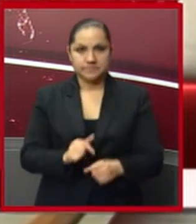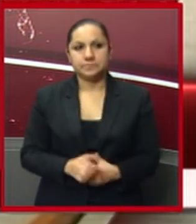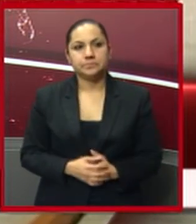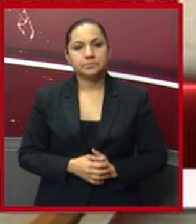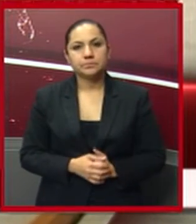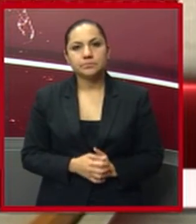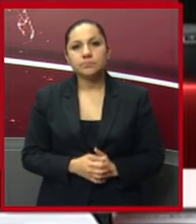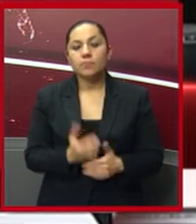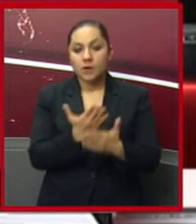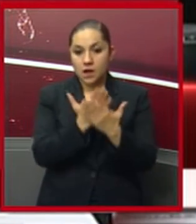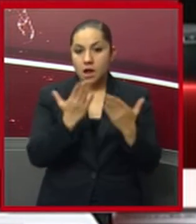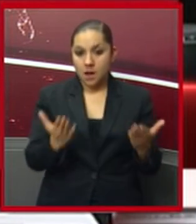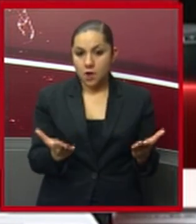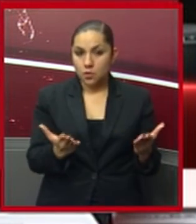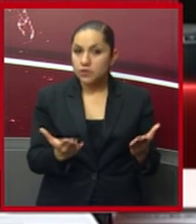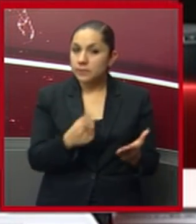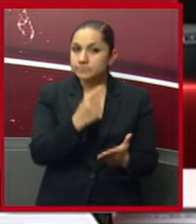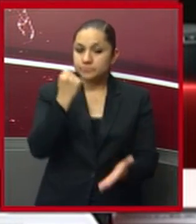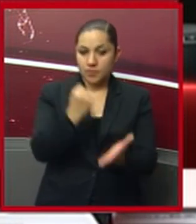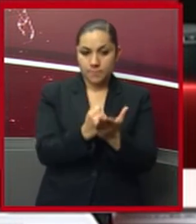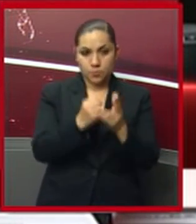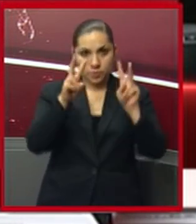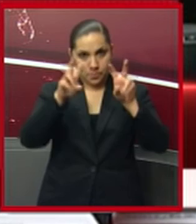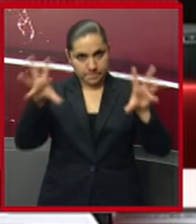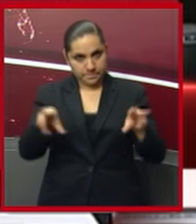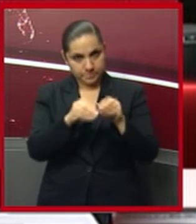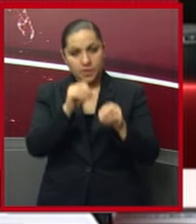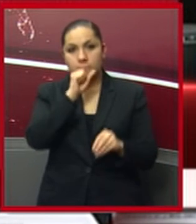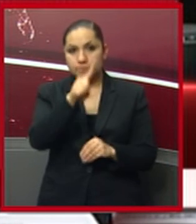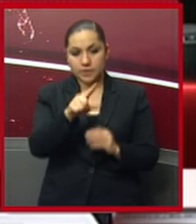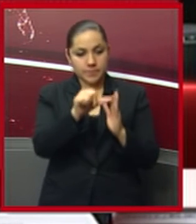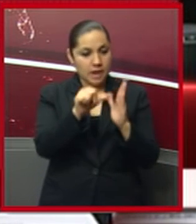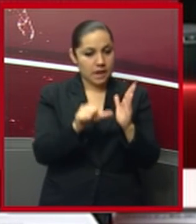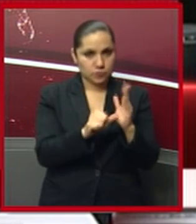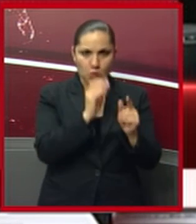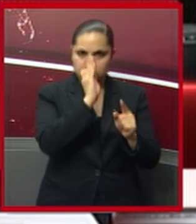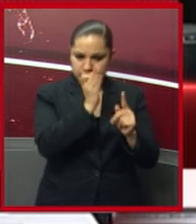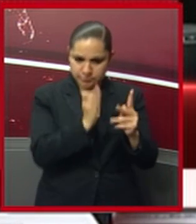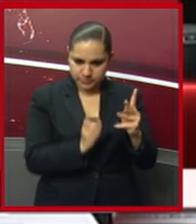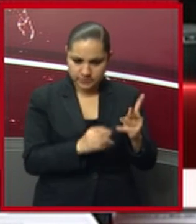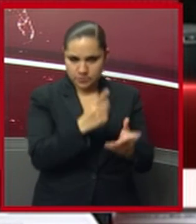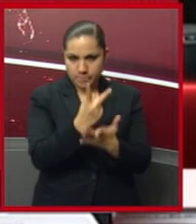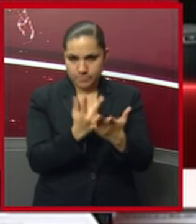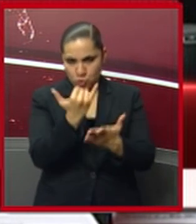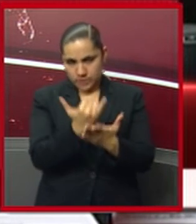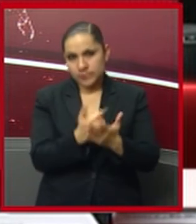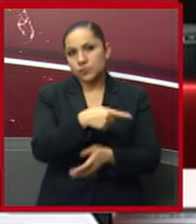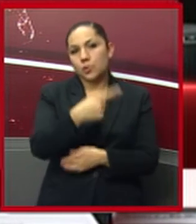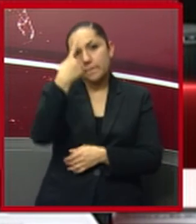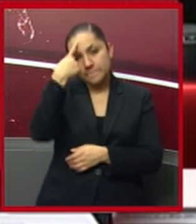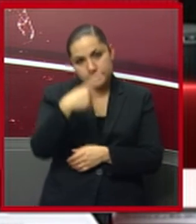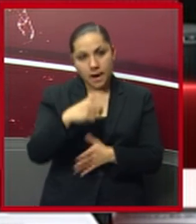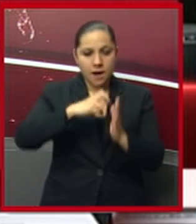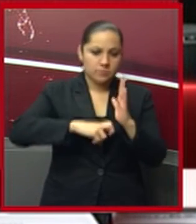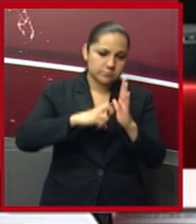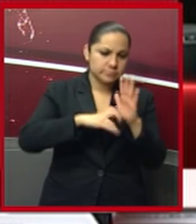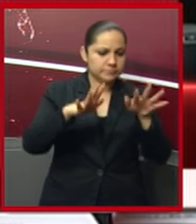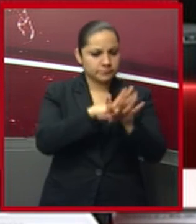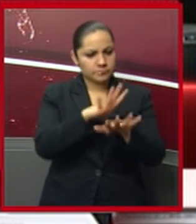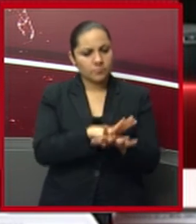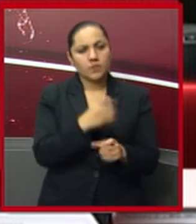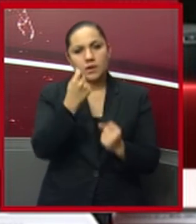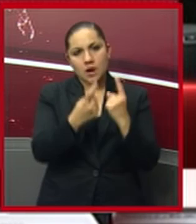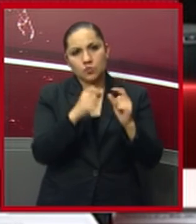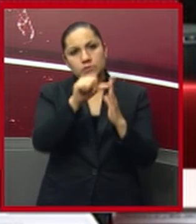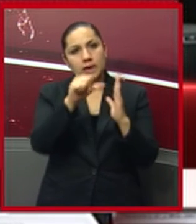En consecuencia, queda aprobado en lo general y los artículos no reservados del proyecto de decreto por el que se reforman y adicionan